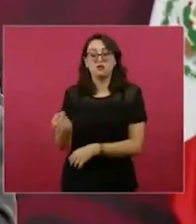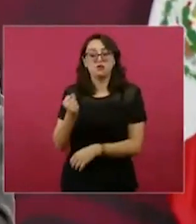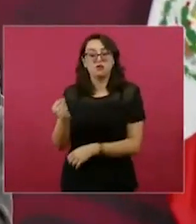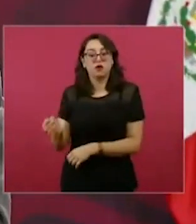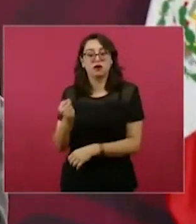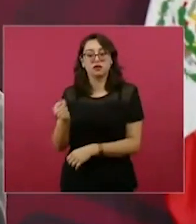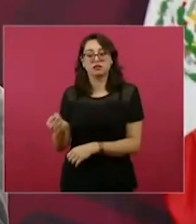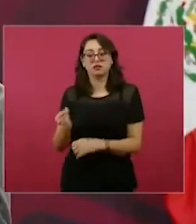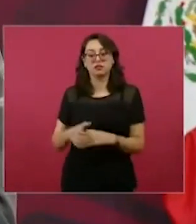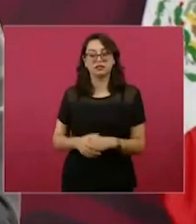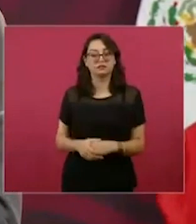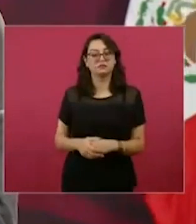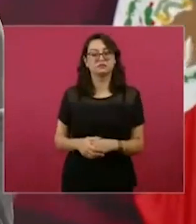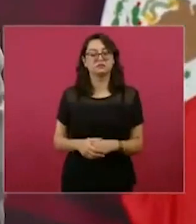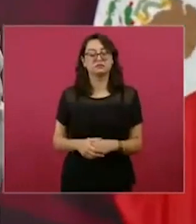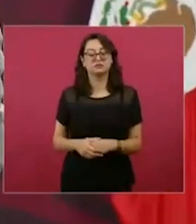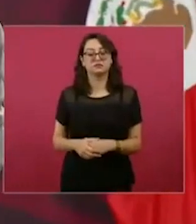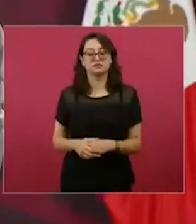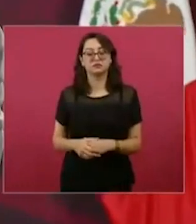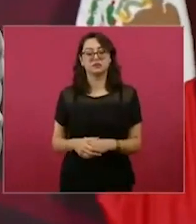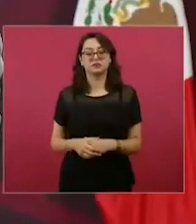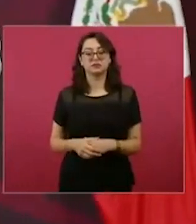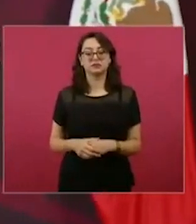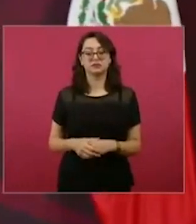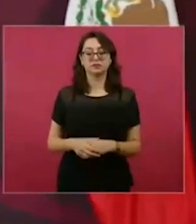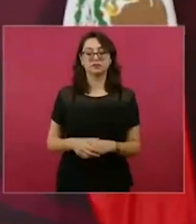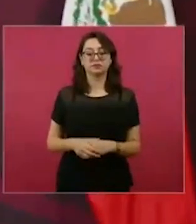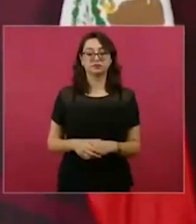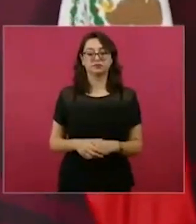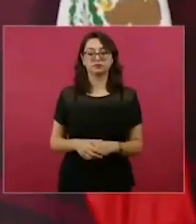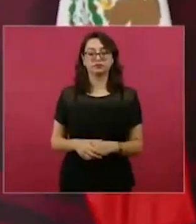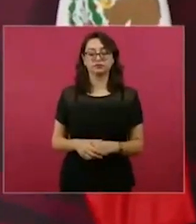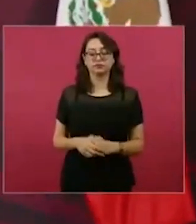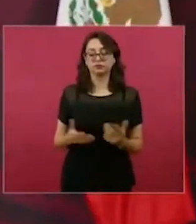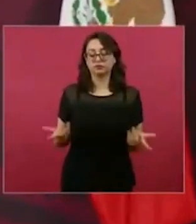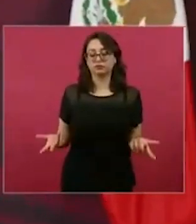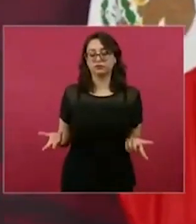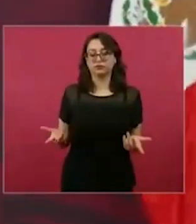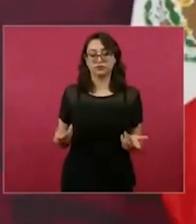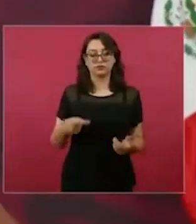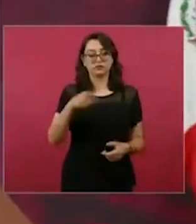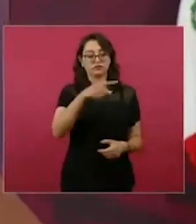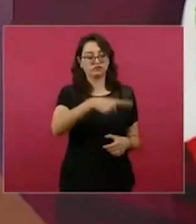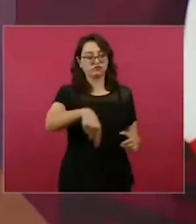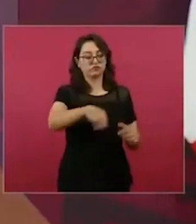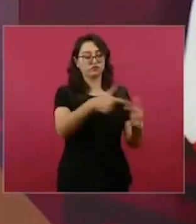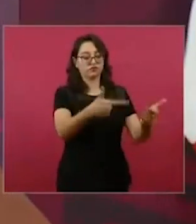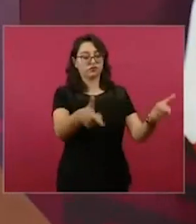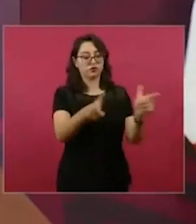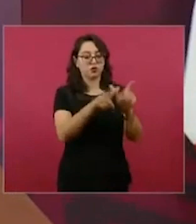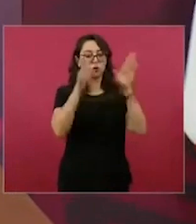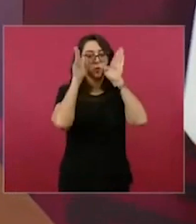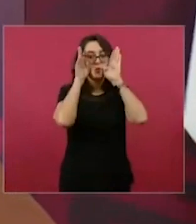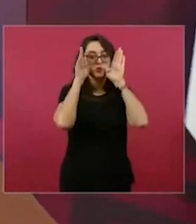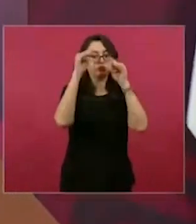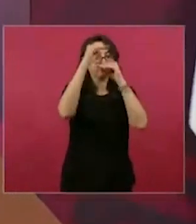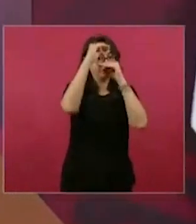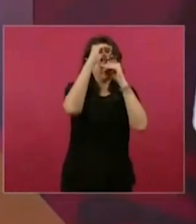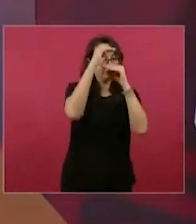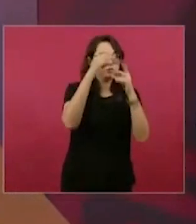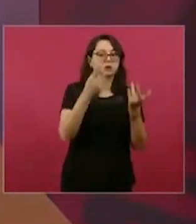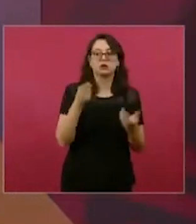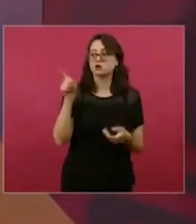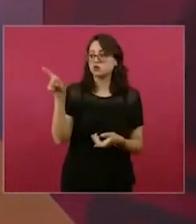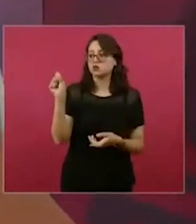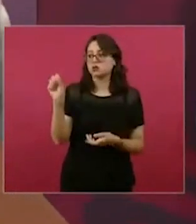y nos dice eso depende de la proveeduría está por definirse qué vacunas estarán aplicando a la población solo destacar